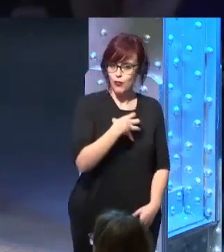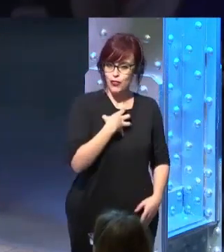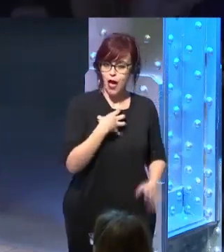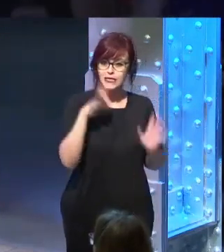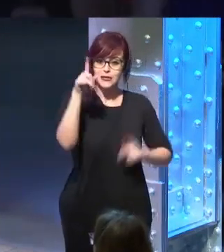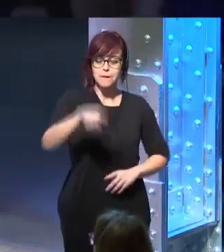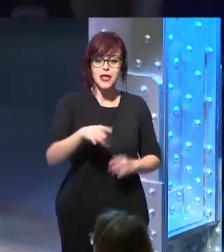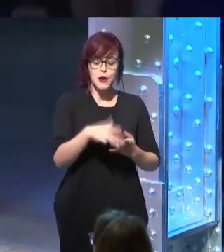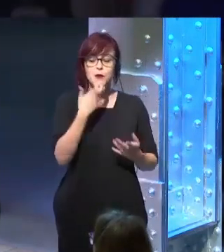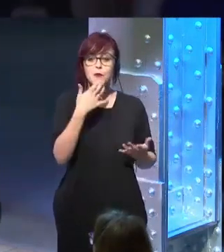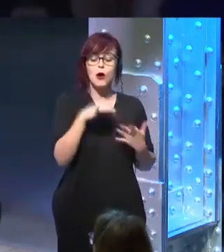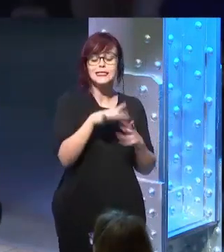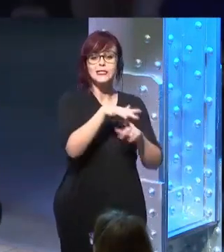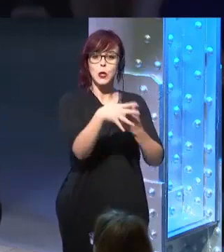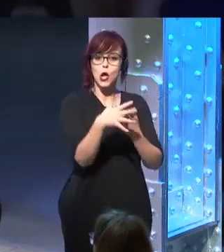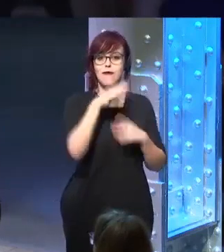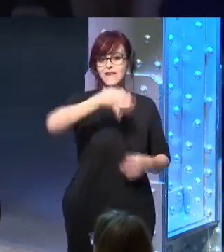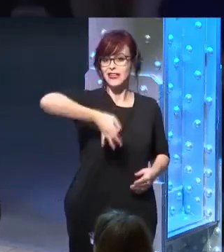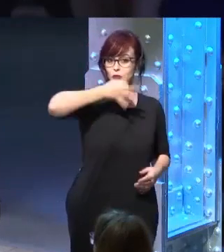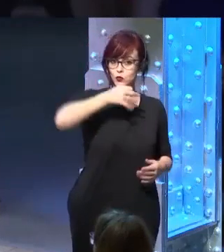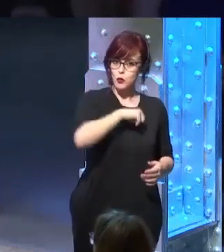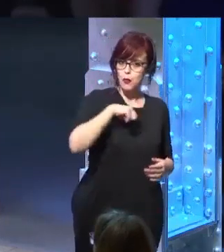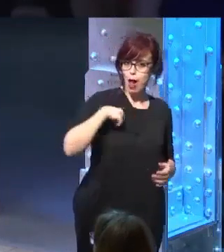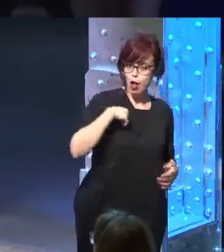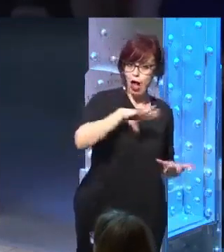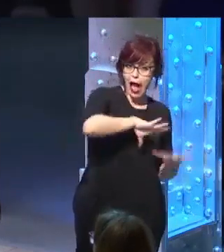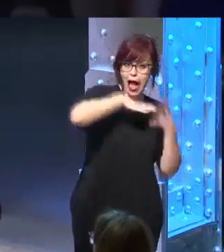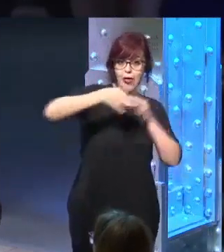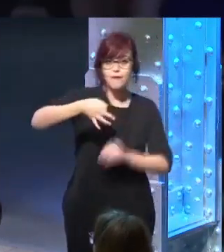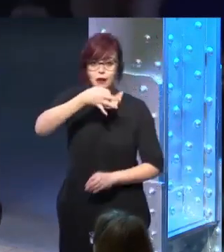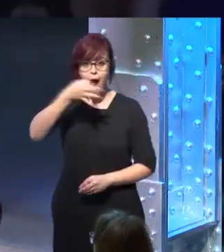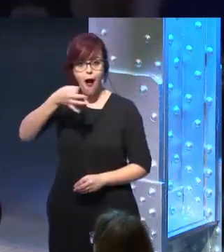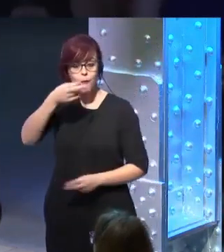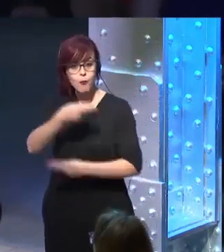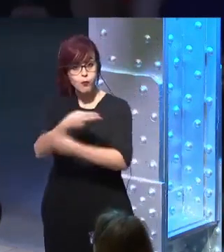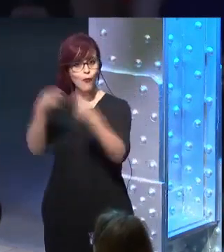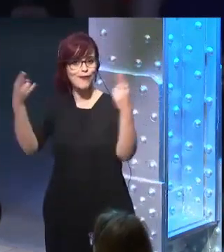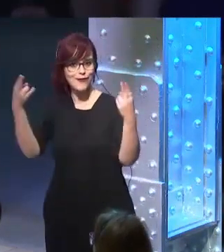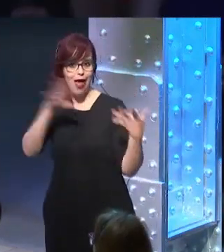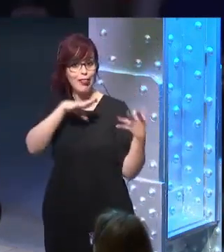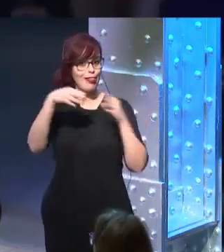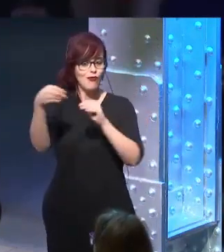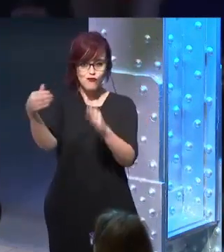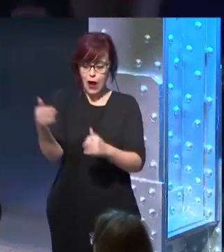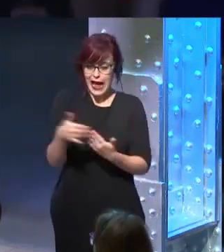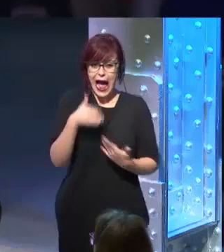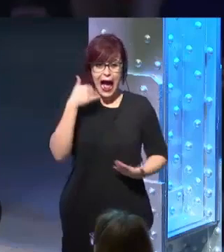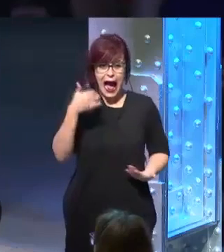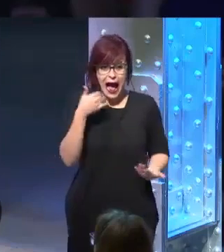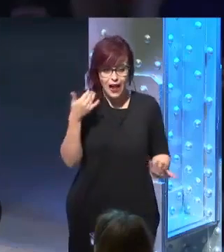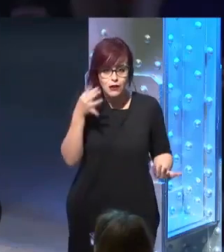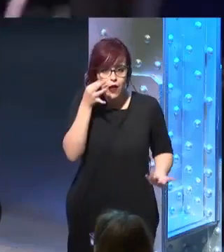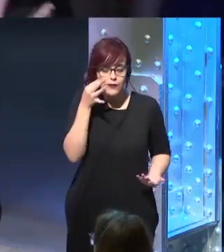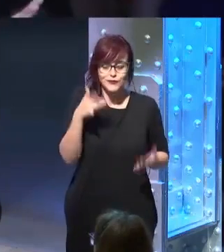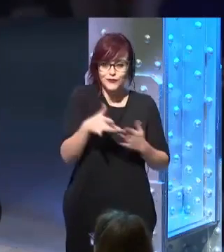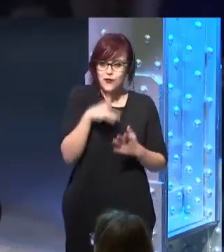no podían adaptar su discurso privado, lo cual en este caso es algo que está totalmente